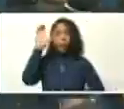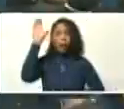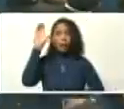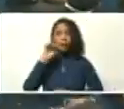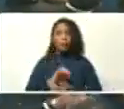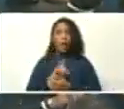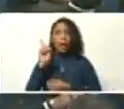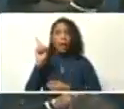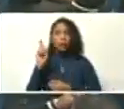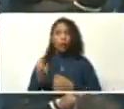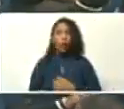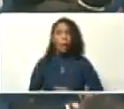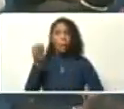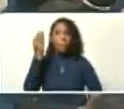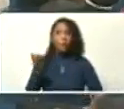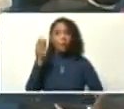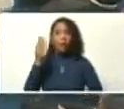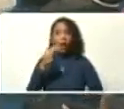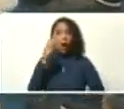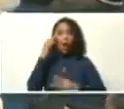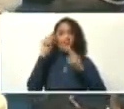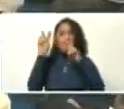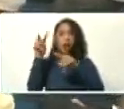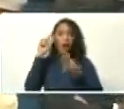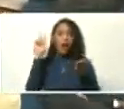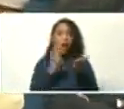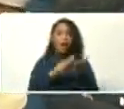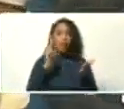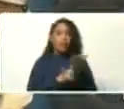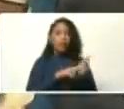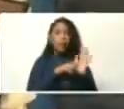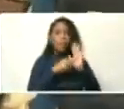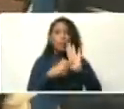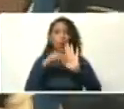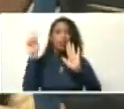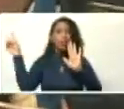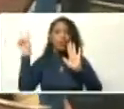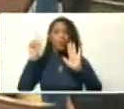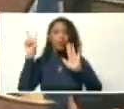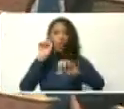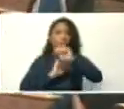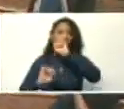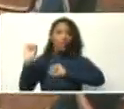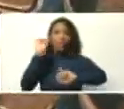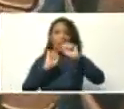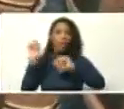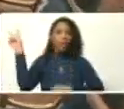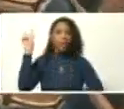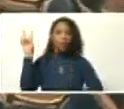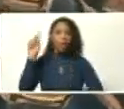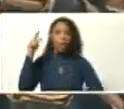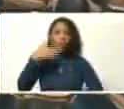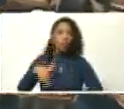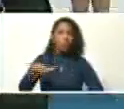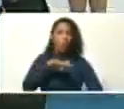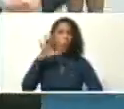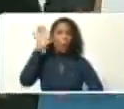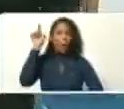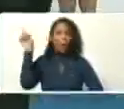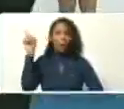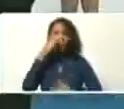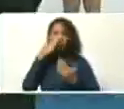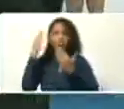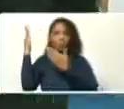aportes fundamentales a visibilizar la verdad de Venezuela, a defender la verdad de Venezuela en todo el país. Allí vemos la fotografía de